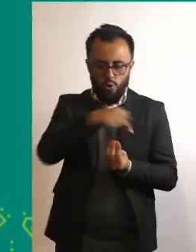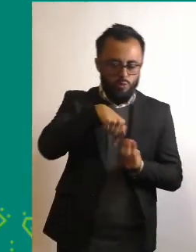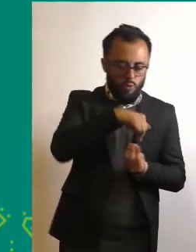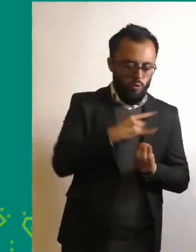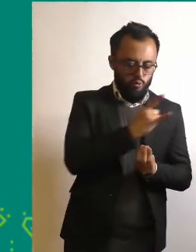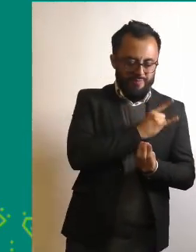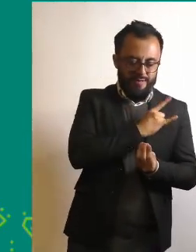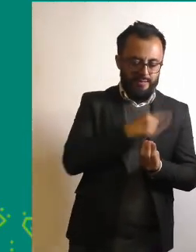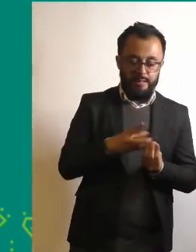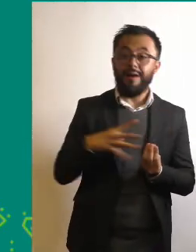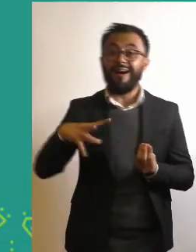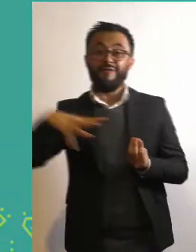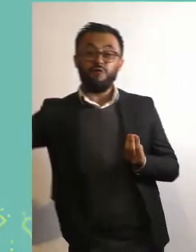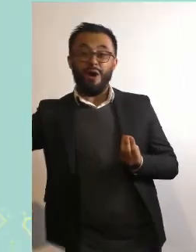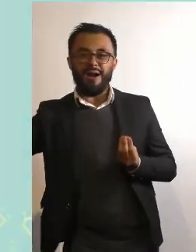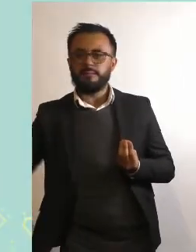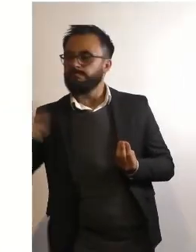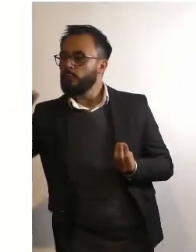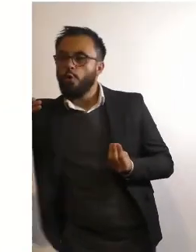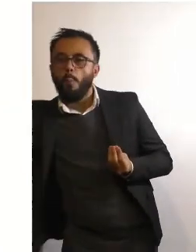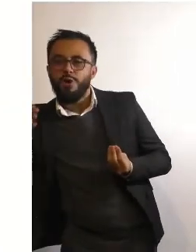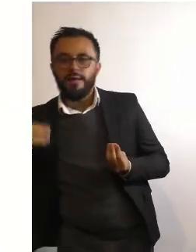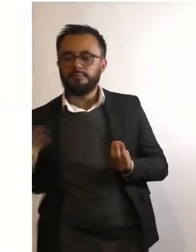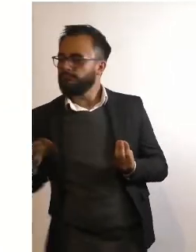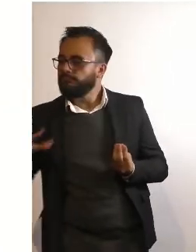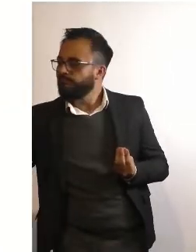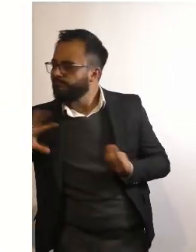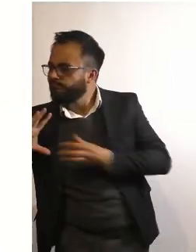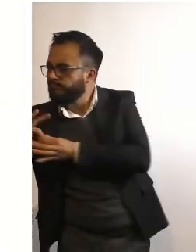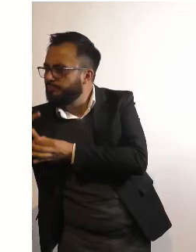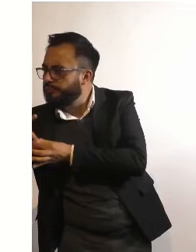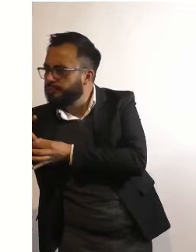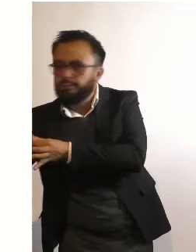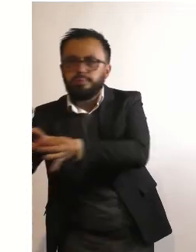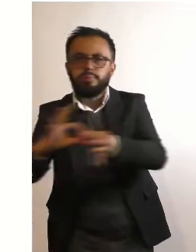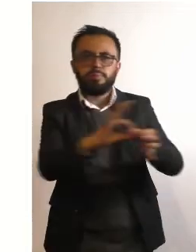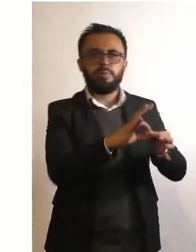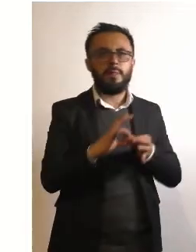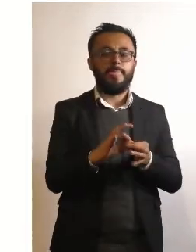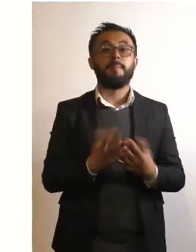comunidad. En temas de gestión administrativa,